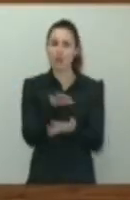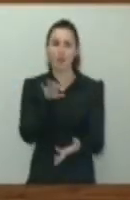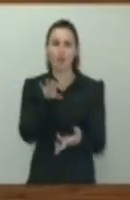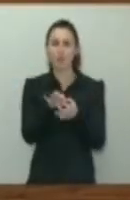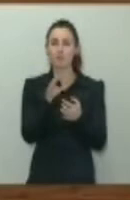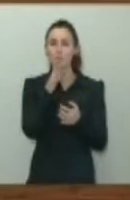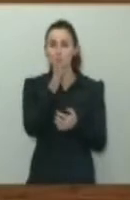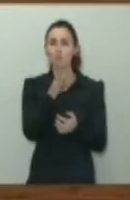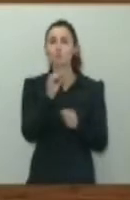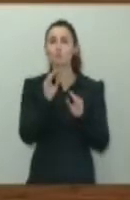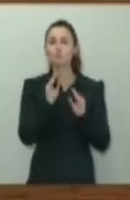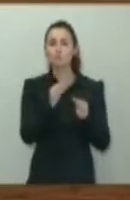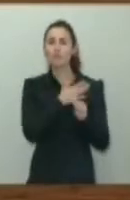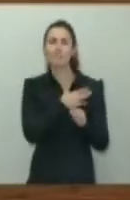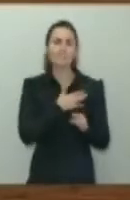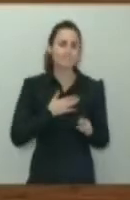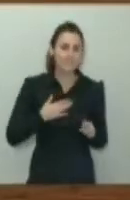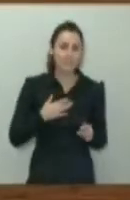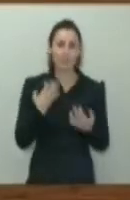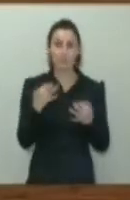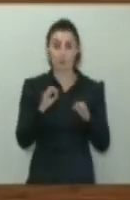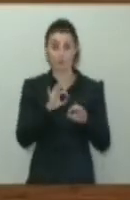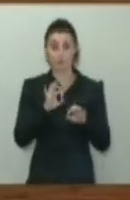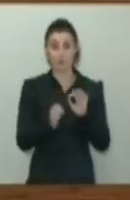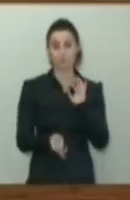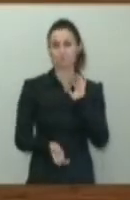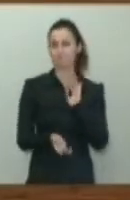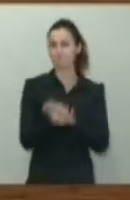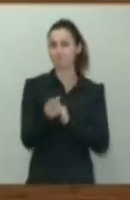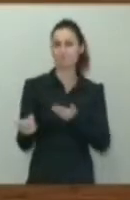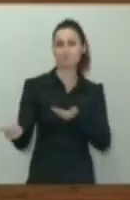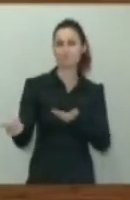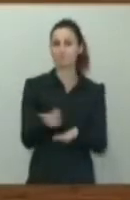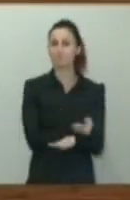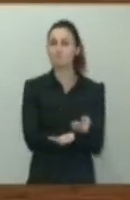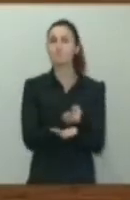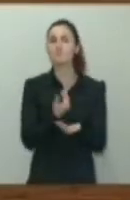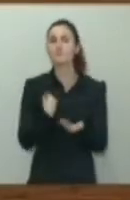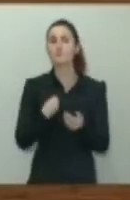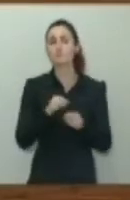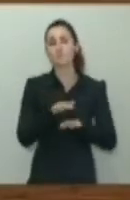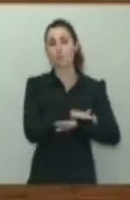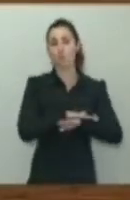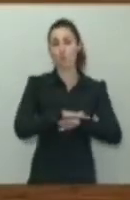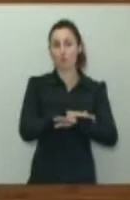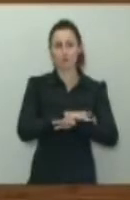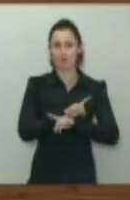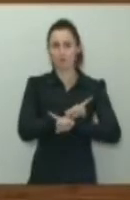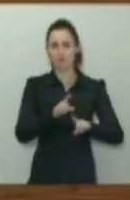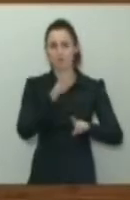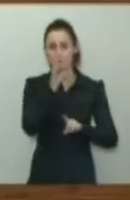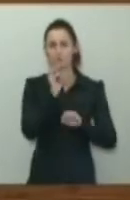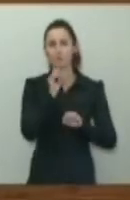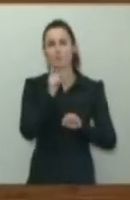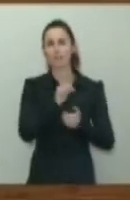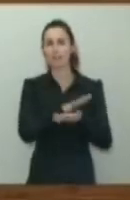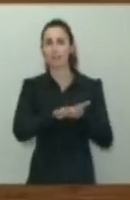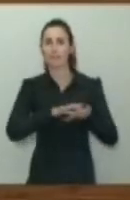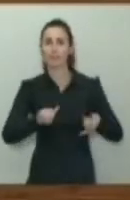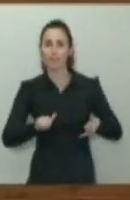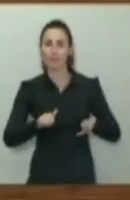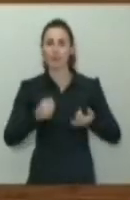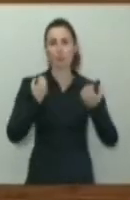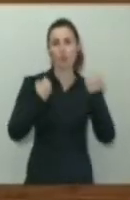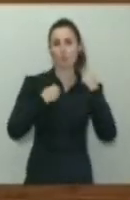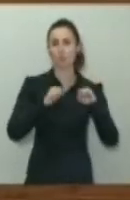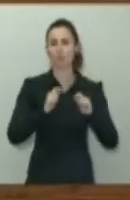propósito no es ni única ni eminentemente la generación de ingresos para las finanzas públicas, sino desincentivar y o compensar un comportamiento